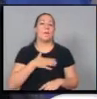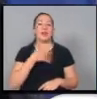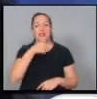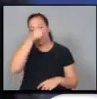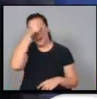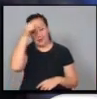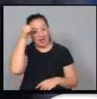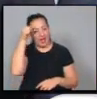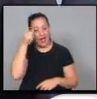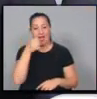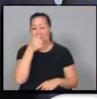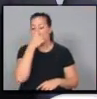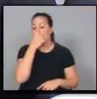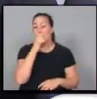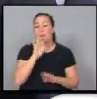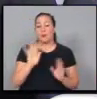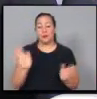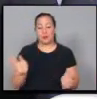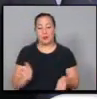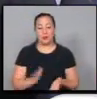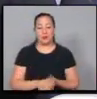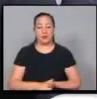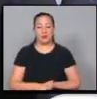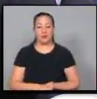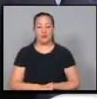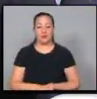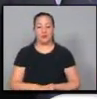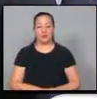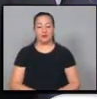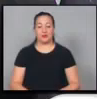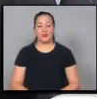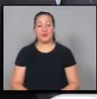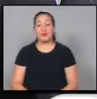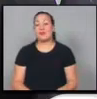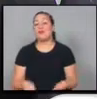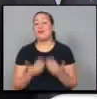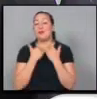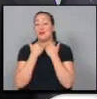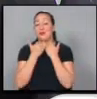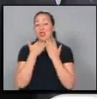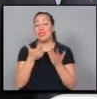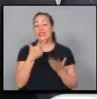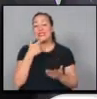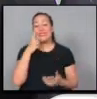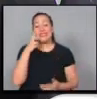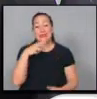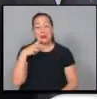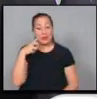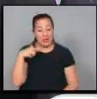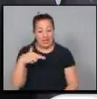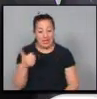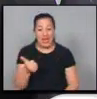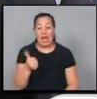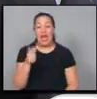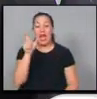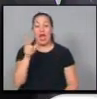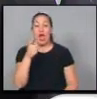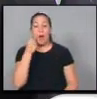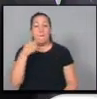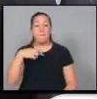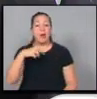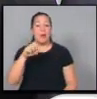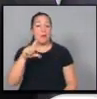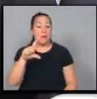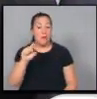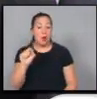Tampoco estamos, ¿no? Bueno, sí. ¿Qué sé yo? Sí, Silvina Luna y el polaco. Es lo que